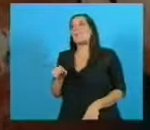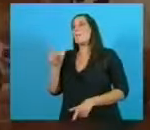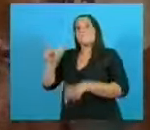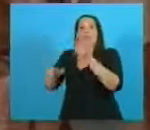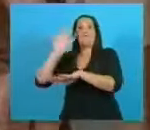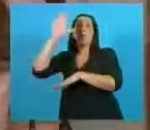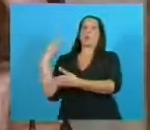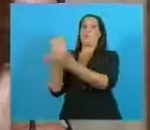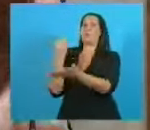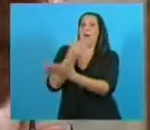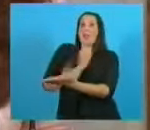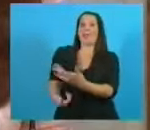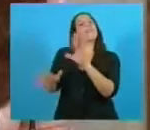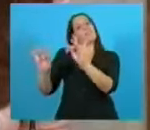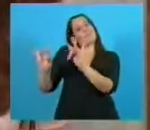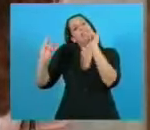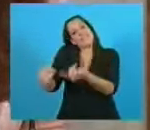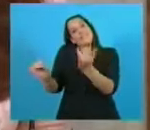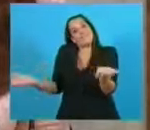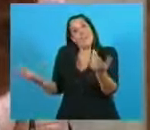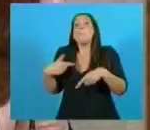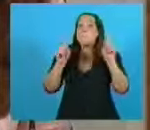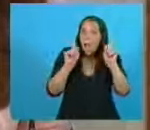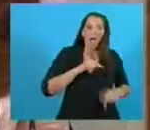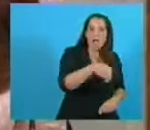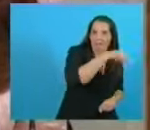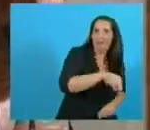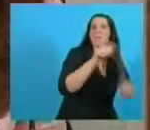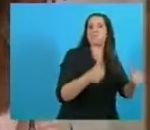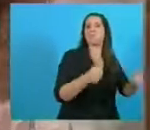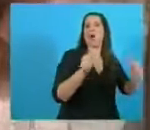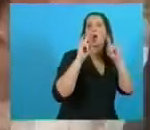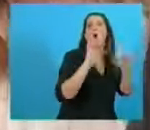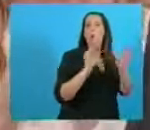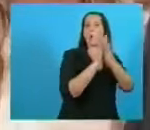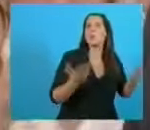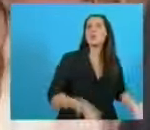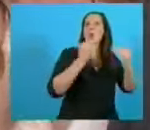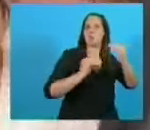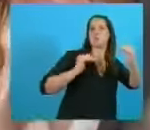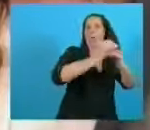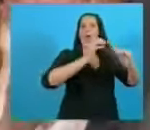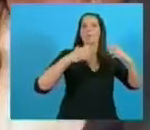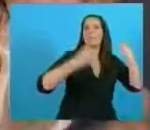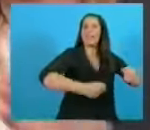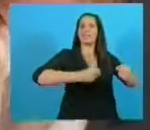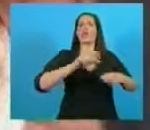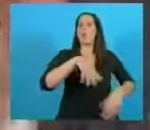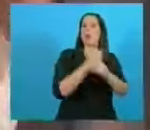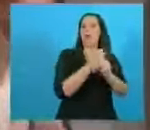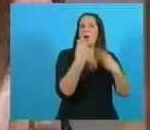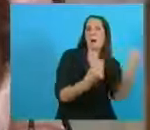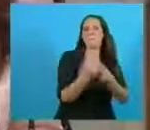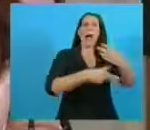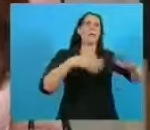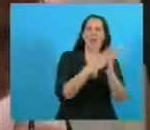pero no para la gente, que ha superado, que ha progresado, que ha crecido, que ha encontrado trabajo, que hoy tiene